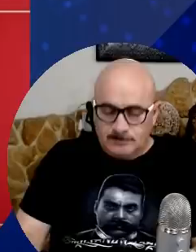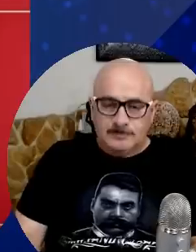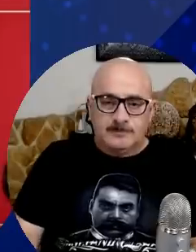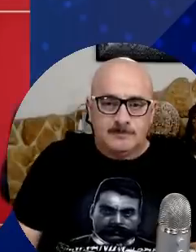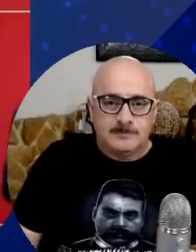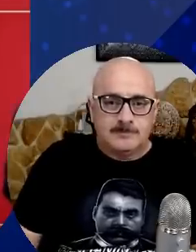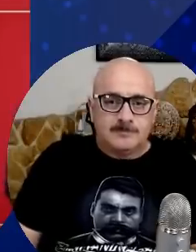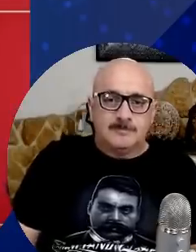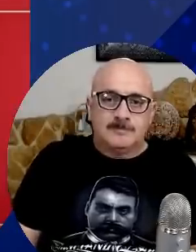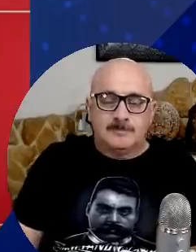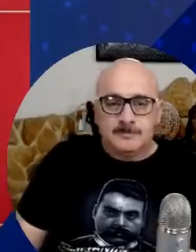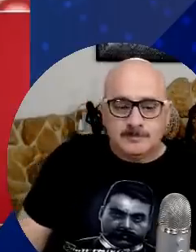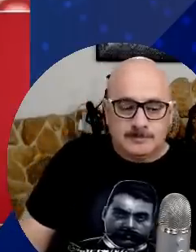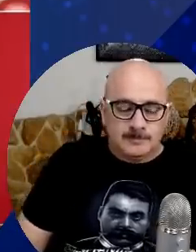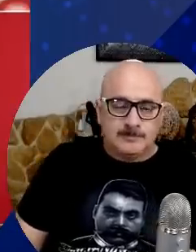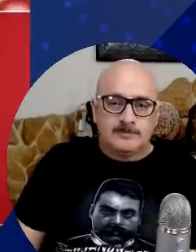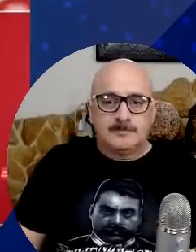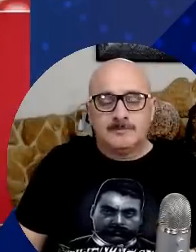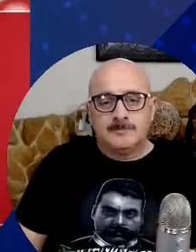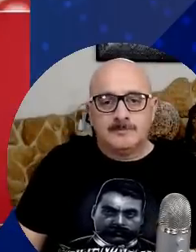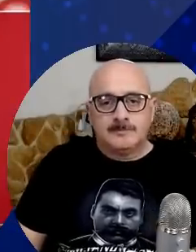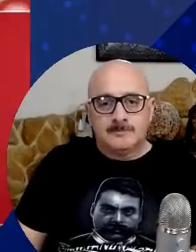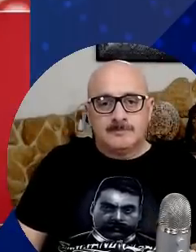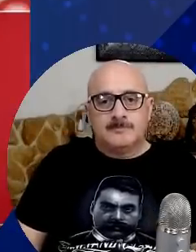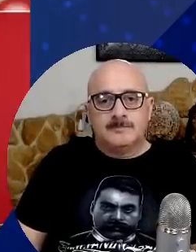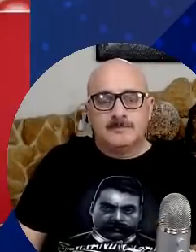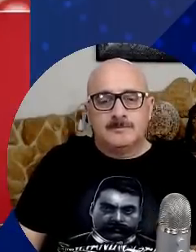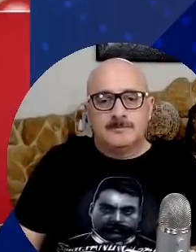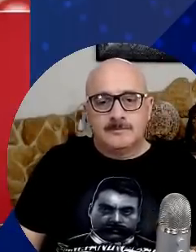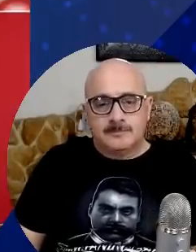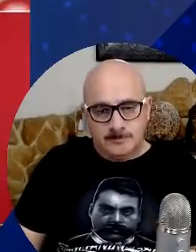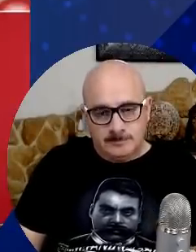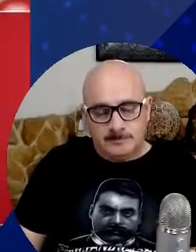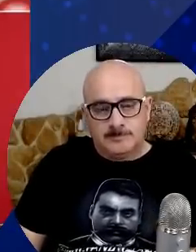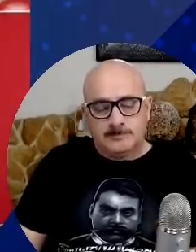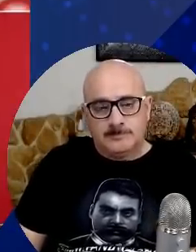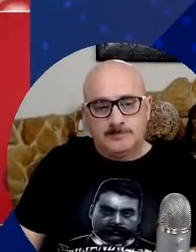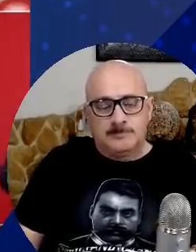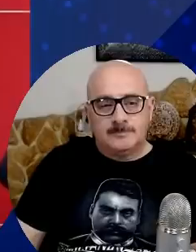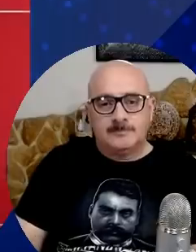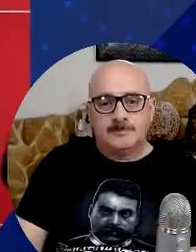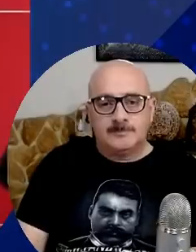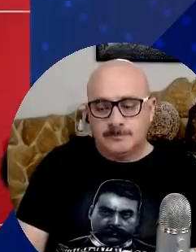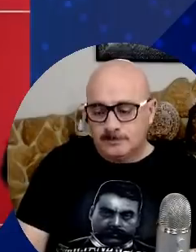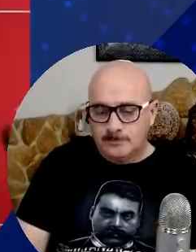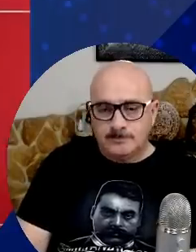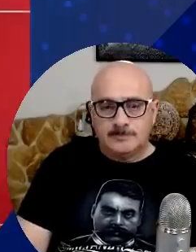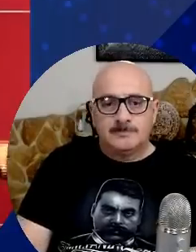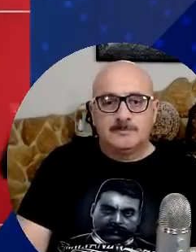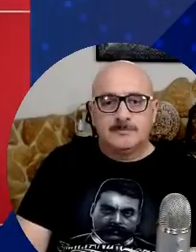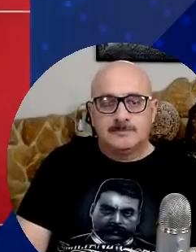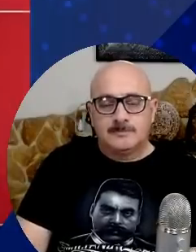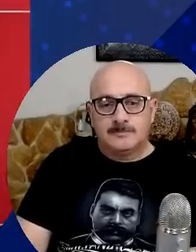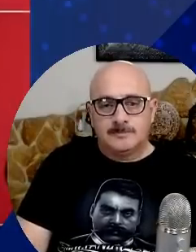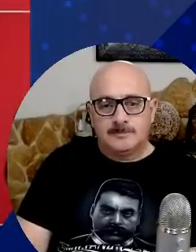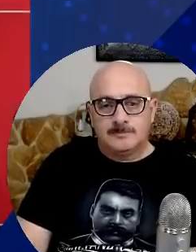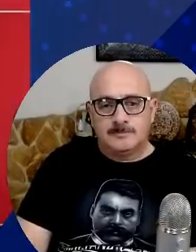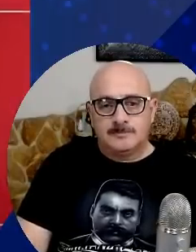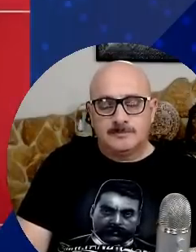no contáramos con el apoyo de los ciudadanos, con el apoyo de la mayoría del pueblo.